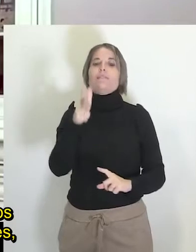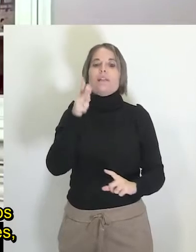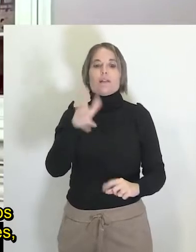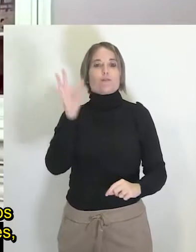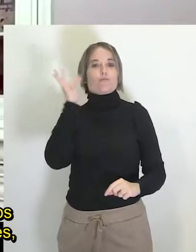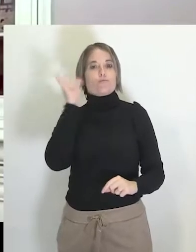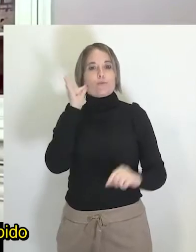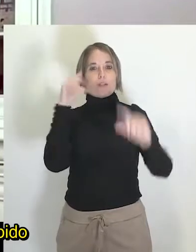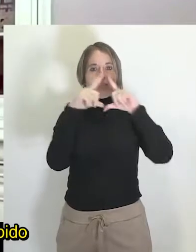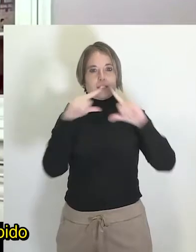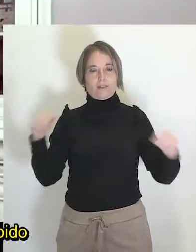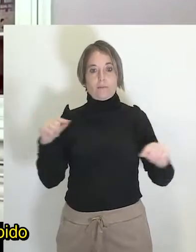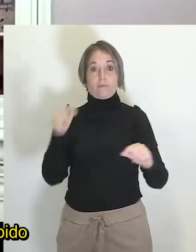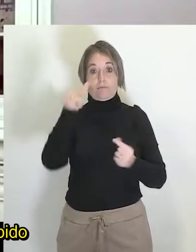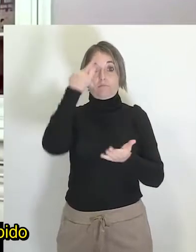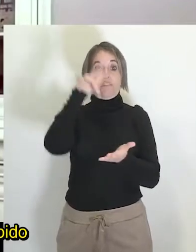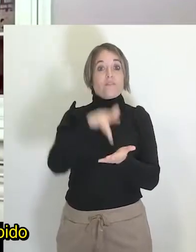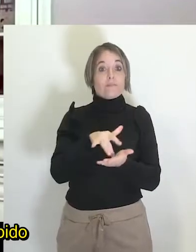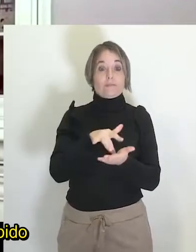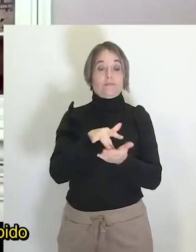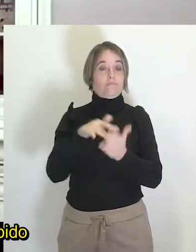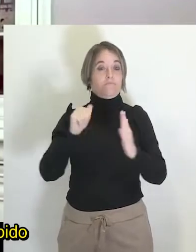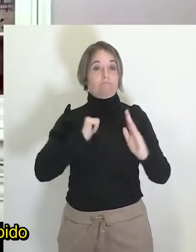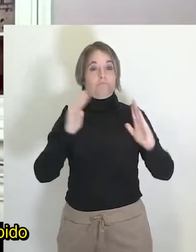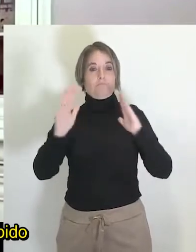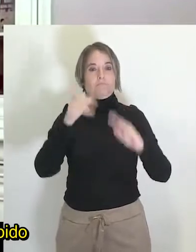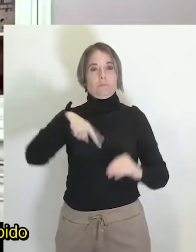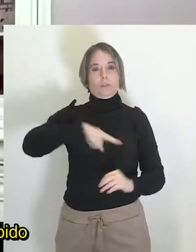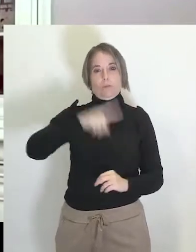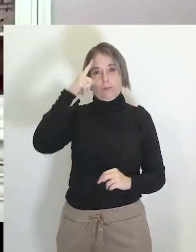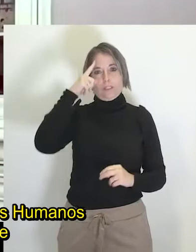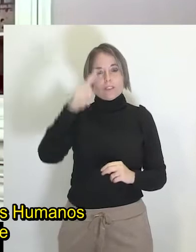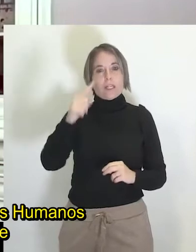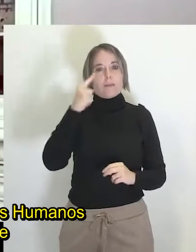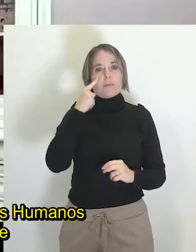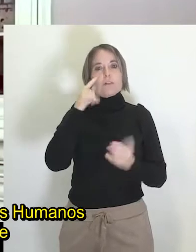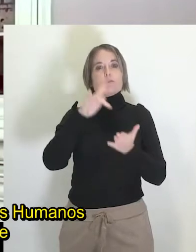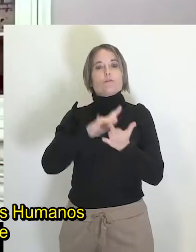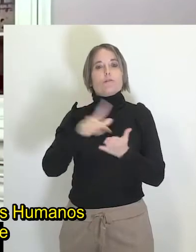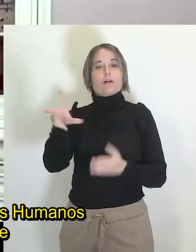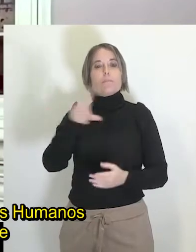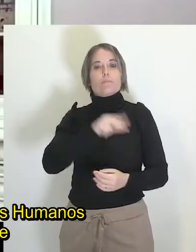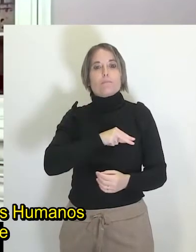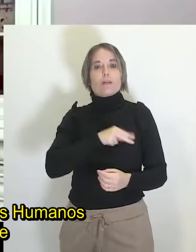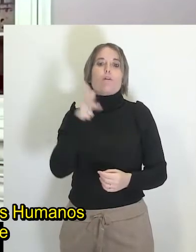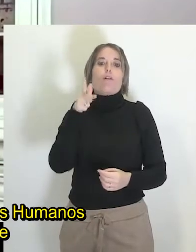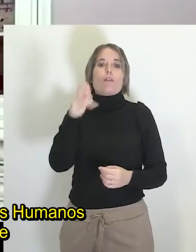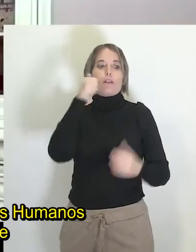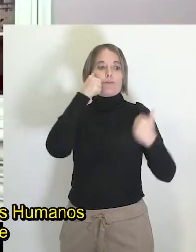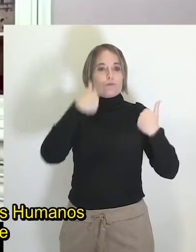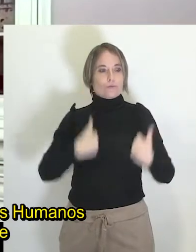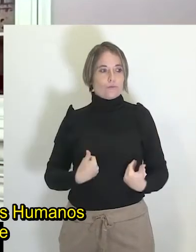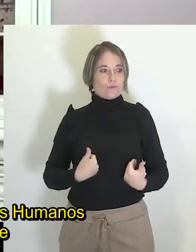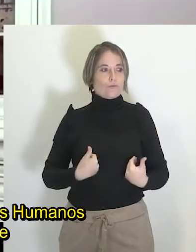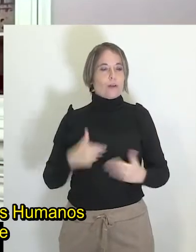mujeres nicaragüenses. En unas fechas en las que también hemos sabido que se ha recibido el Premio de Derechos Humanos del